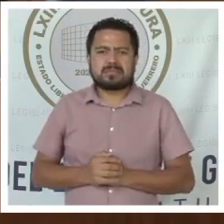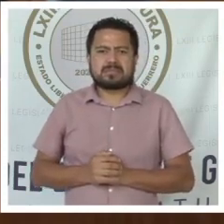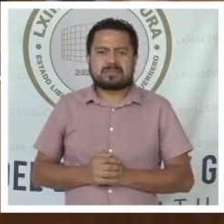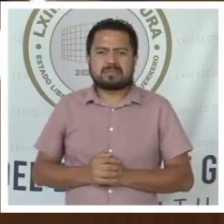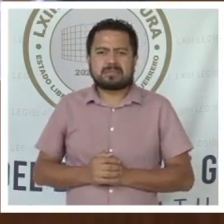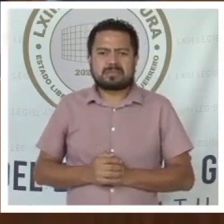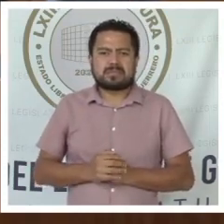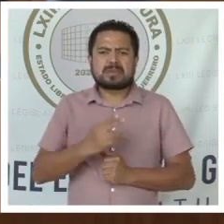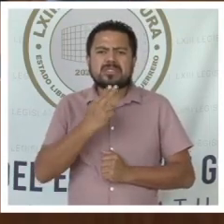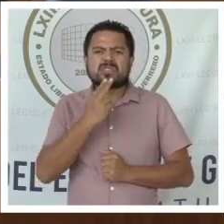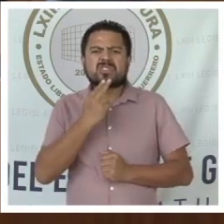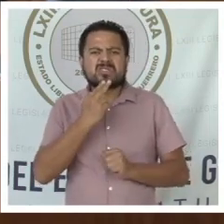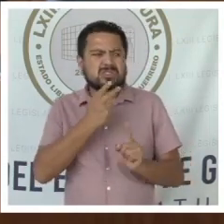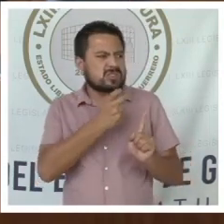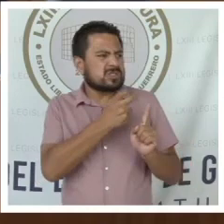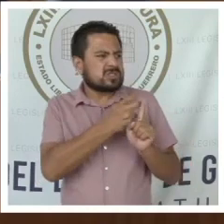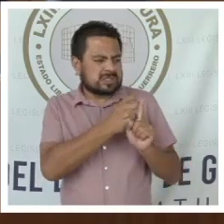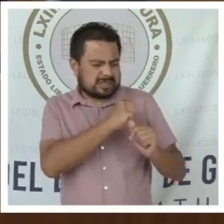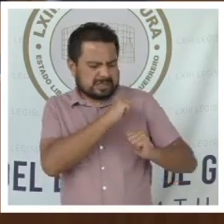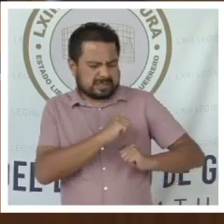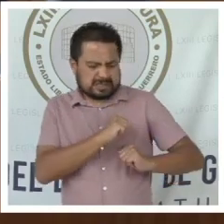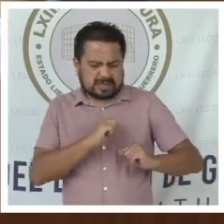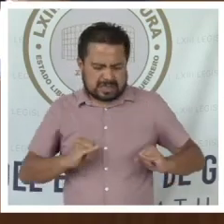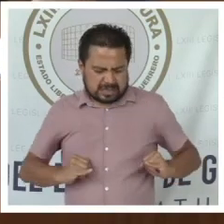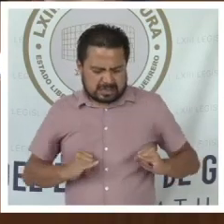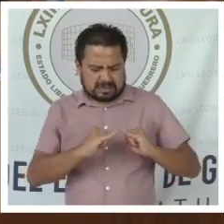a quién le sirven estos organismos